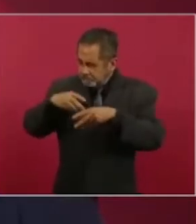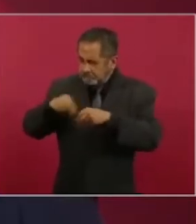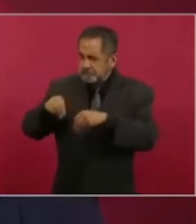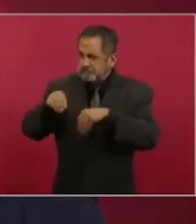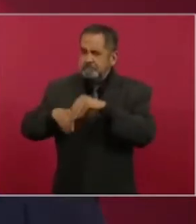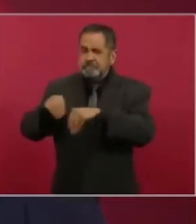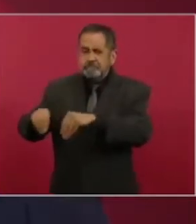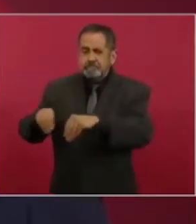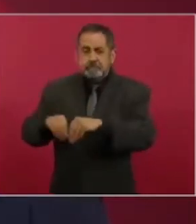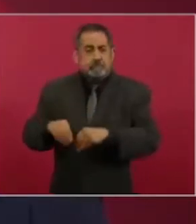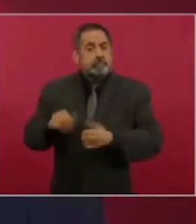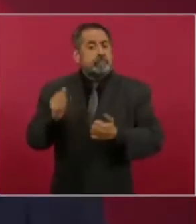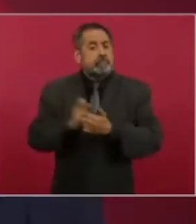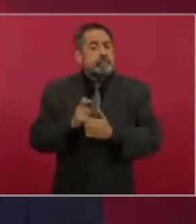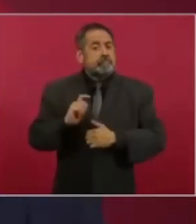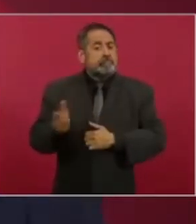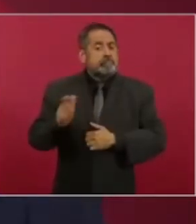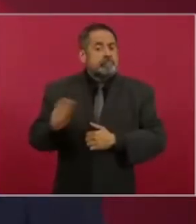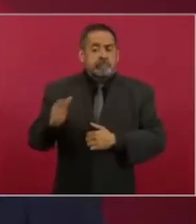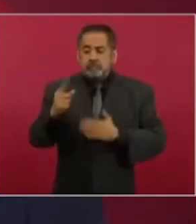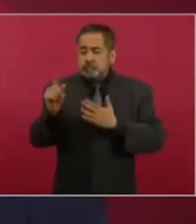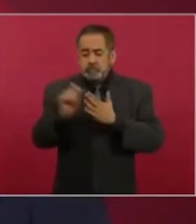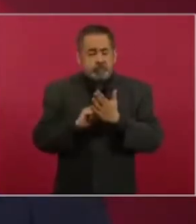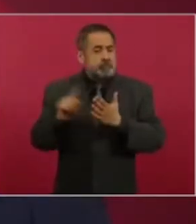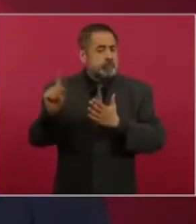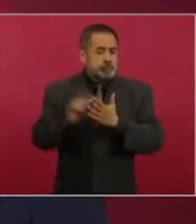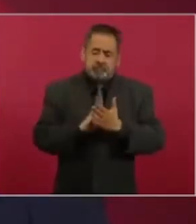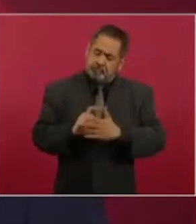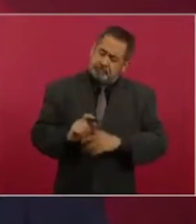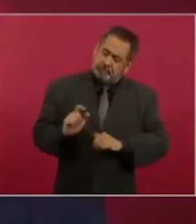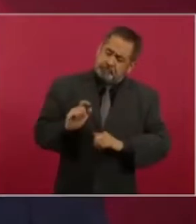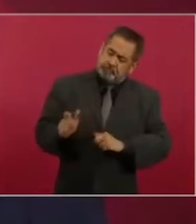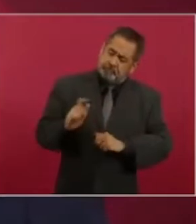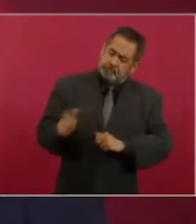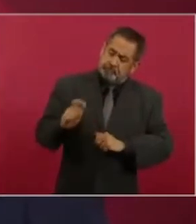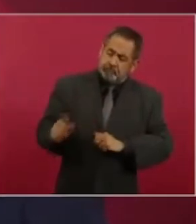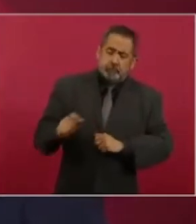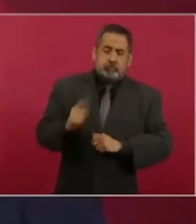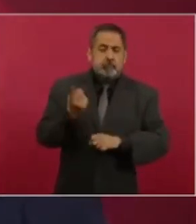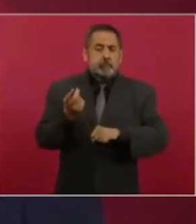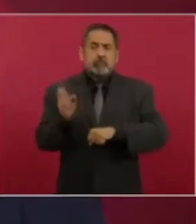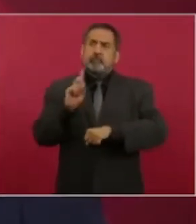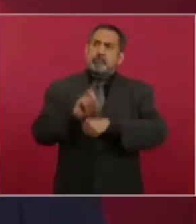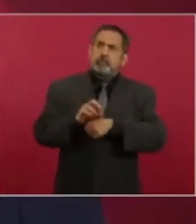que están recibiendo mes con mes un jornal